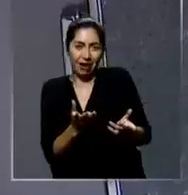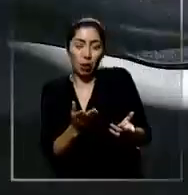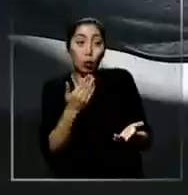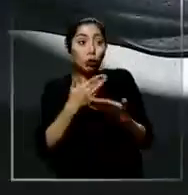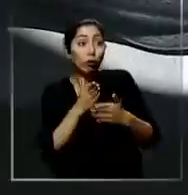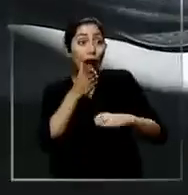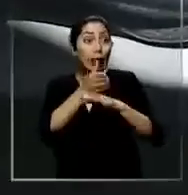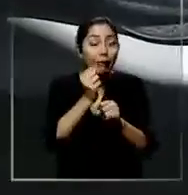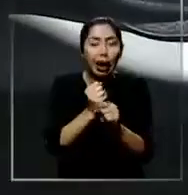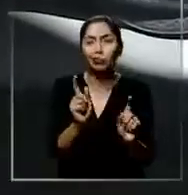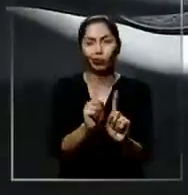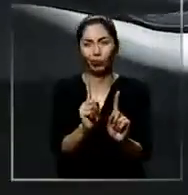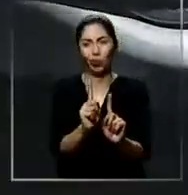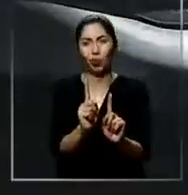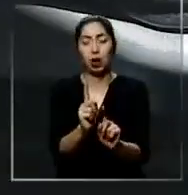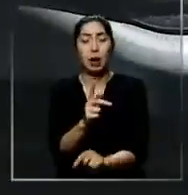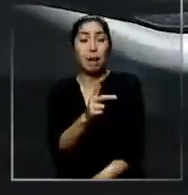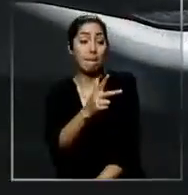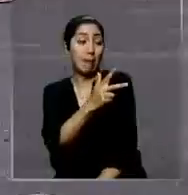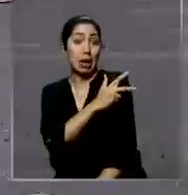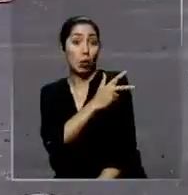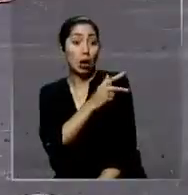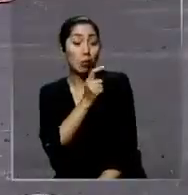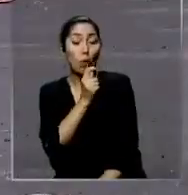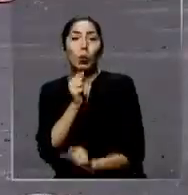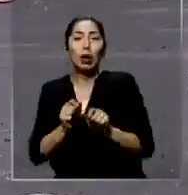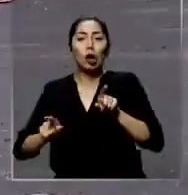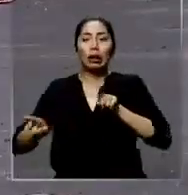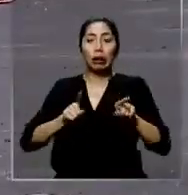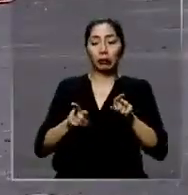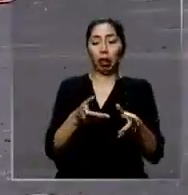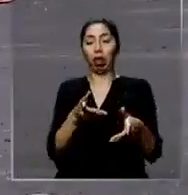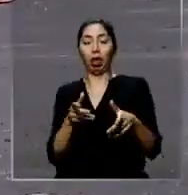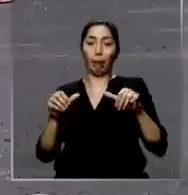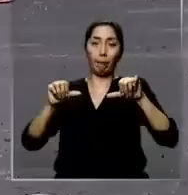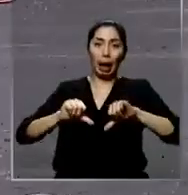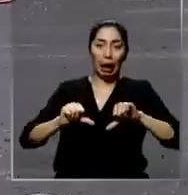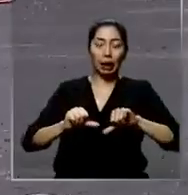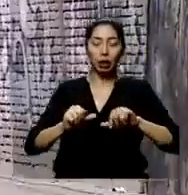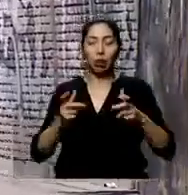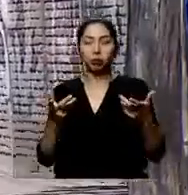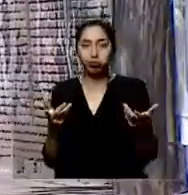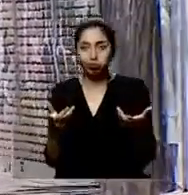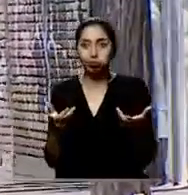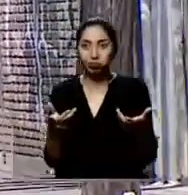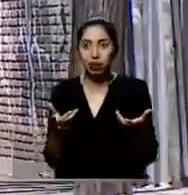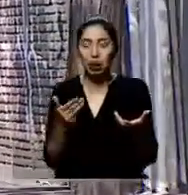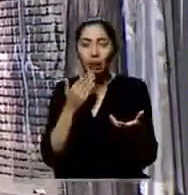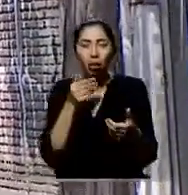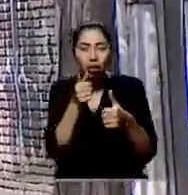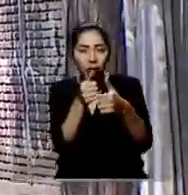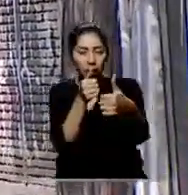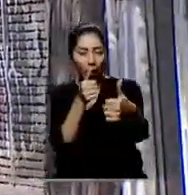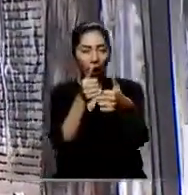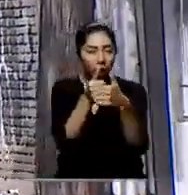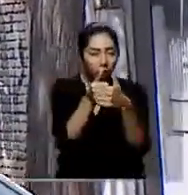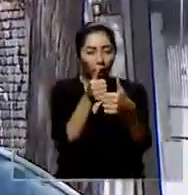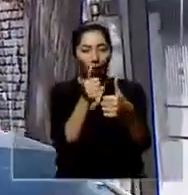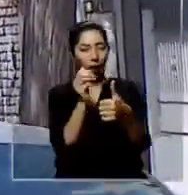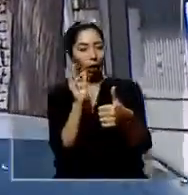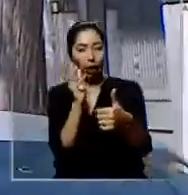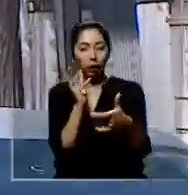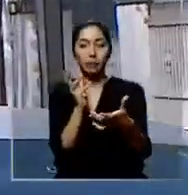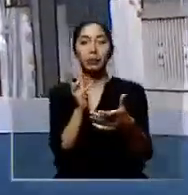jornada laboral. La marihuana puede disminuir la coordinación, el tiempo de reacción y la capacidad para evaluar tiempo-distancia. Los conductores